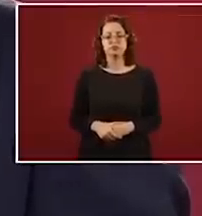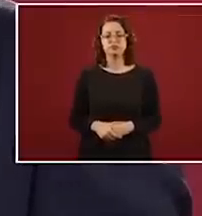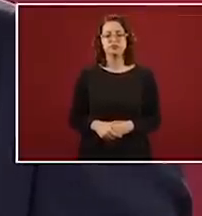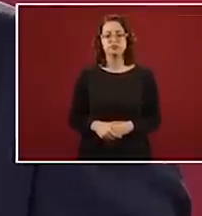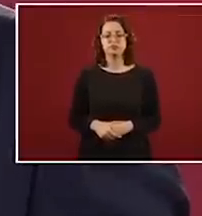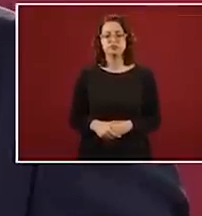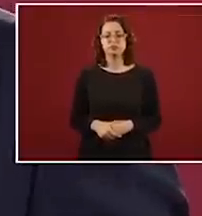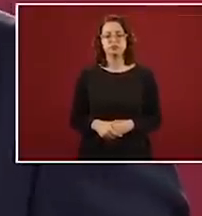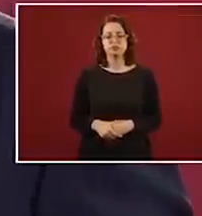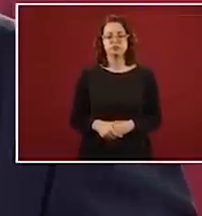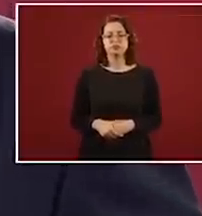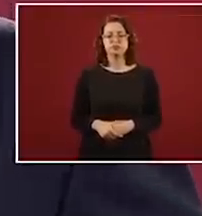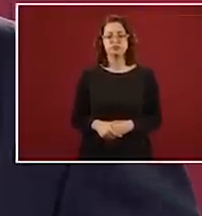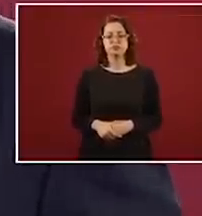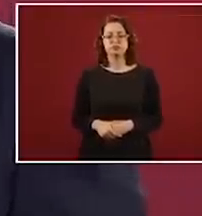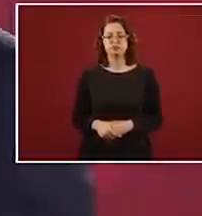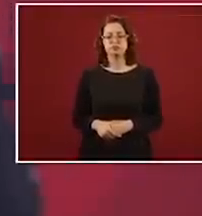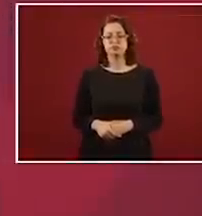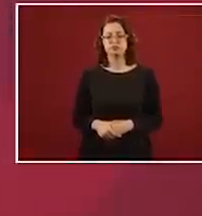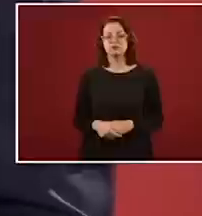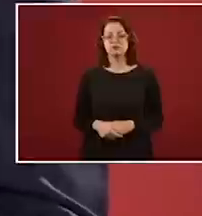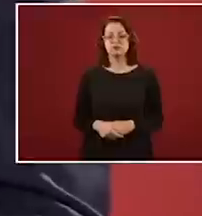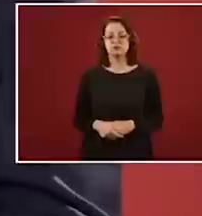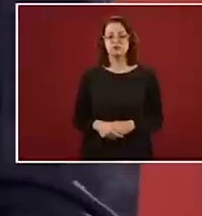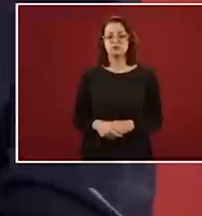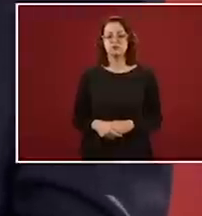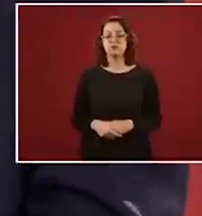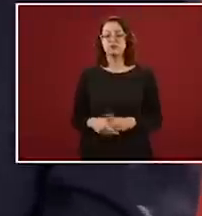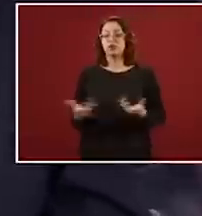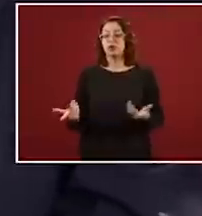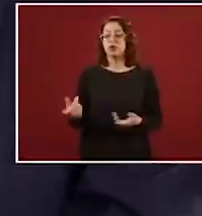Se les va a reponer lo que obtienen